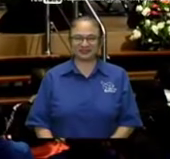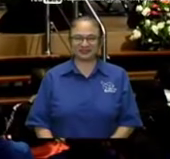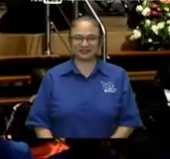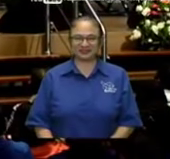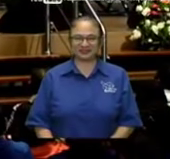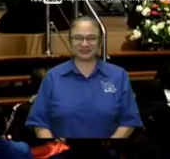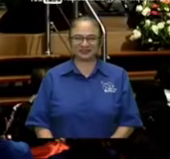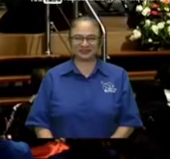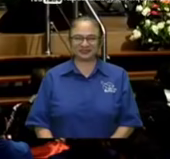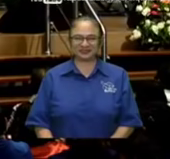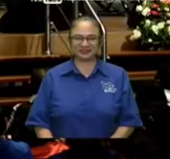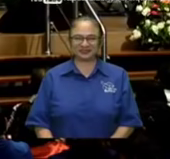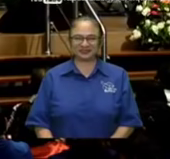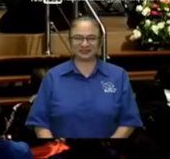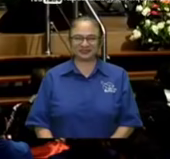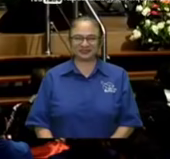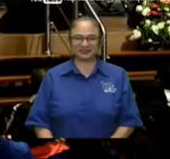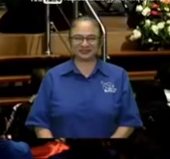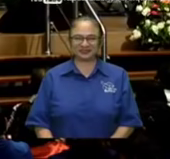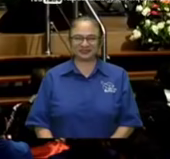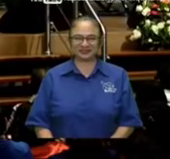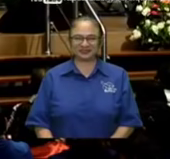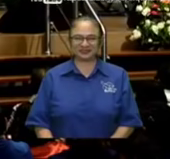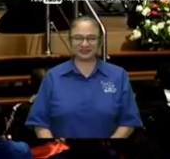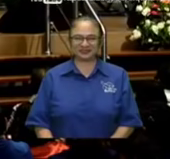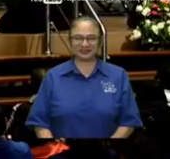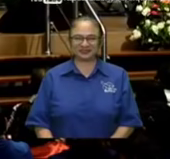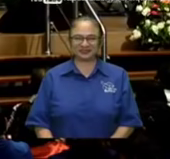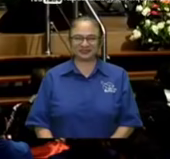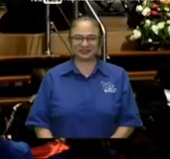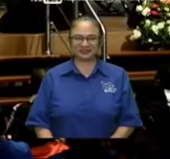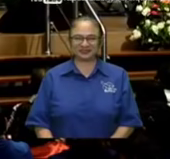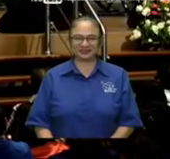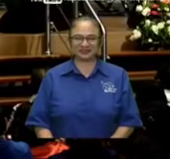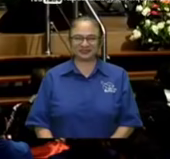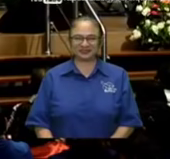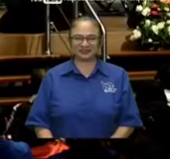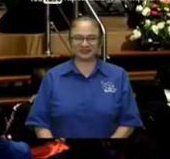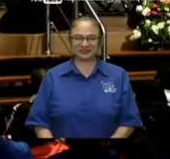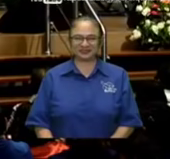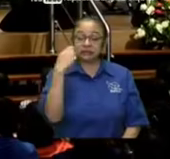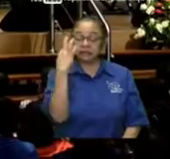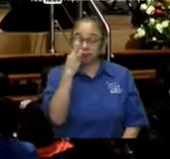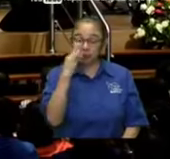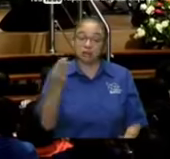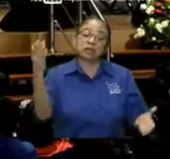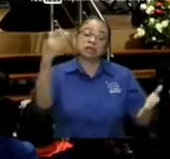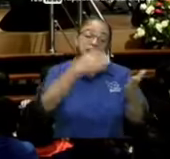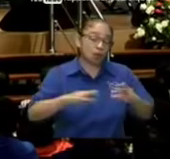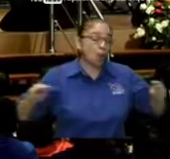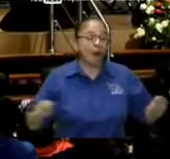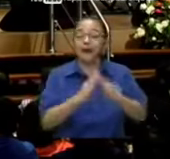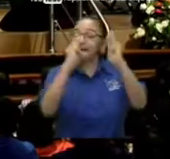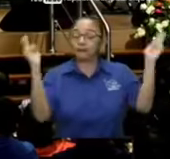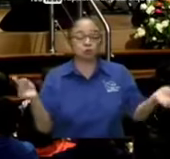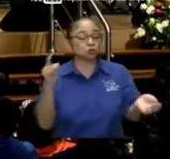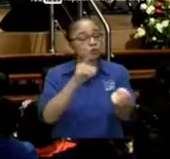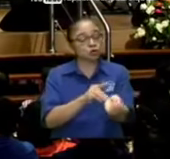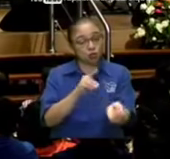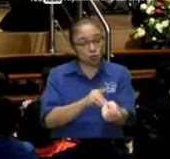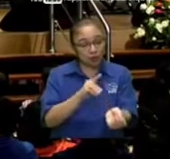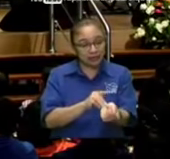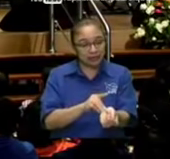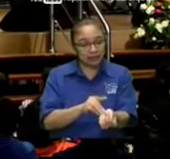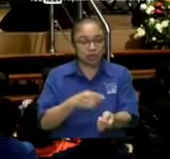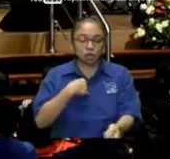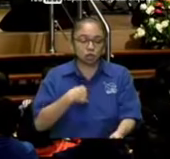12 años para acá. Porque dice que había ido a muchos médicos. Y ahí había gastado su dinero. Yo imagino que, yo he dicho,